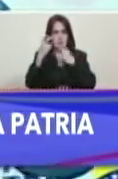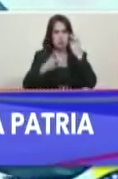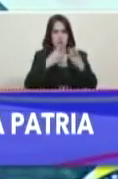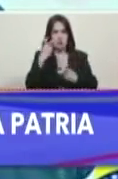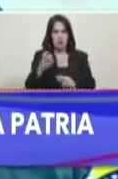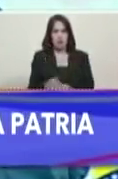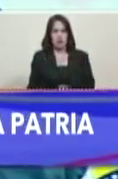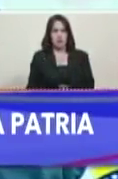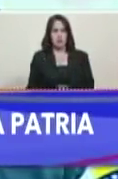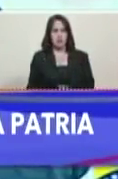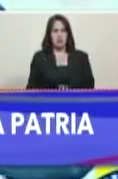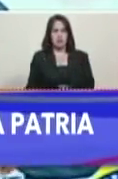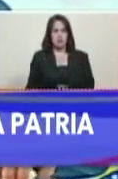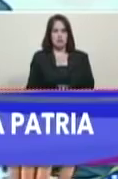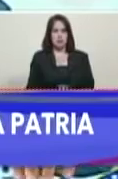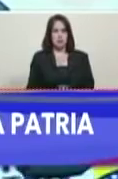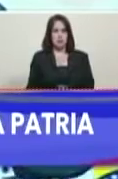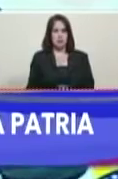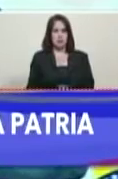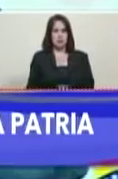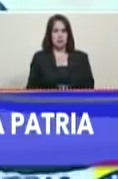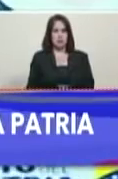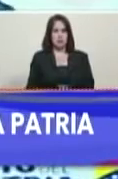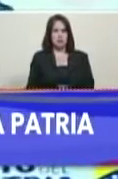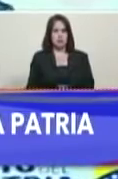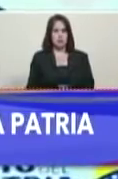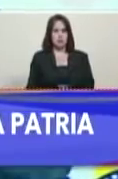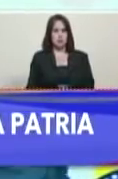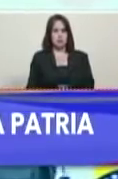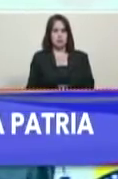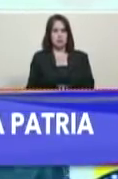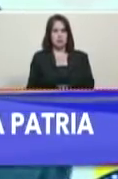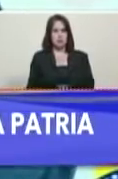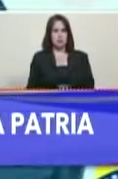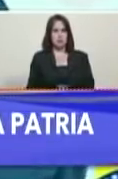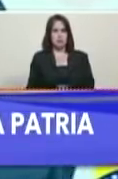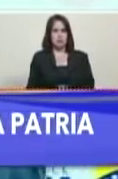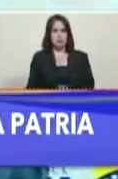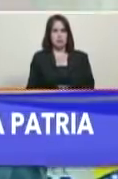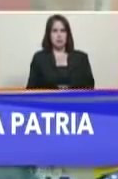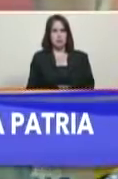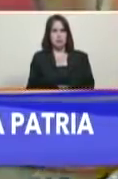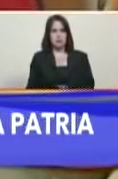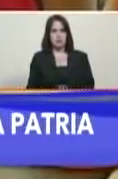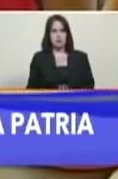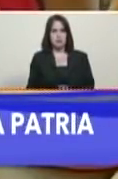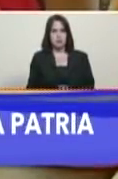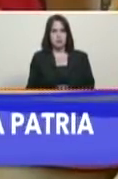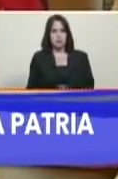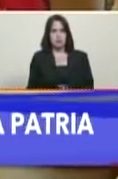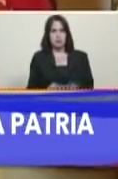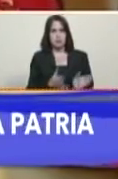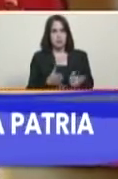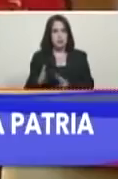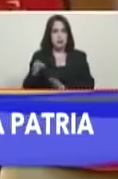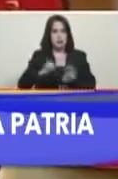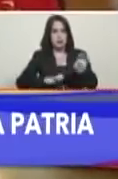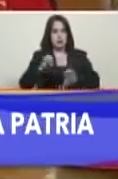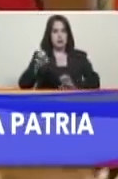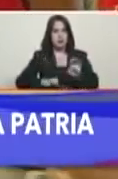haciendo su fruto, está llevando adelante el fruto. Por eso hablo de